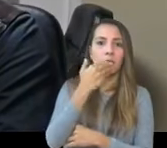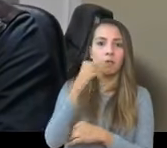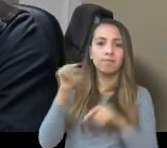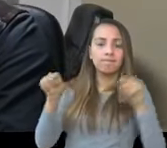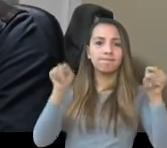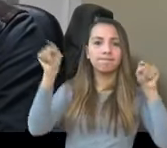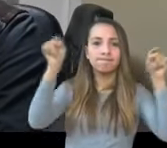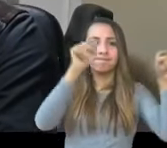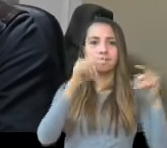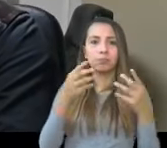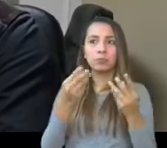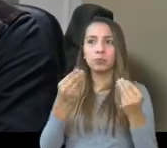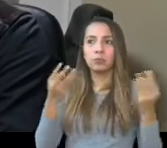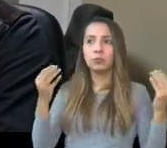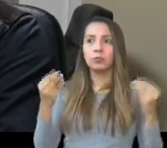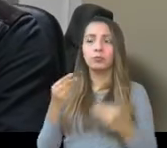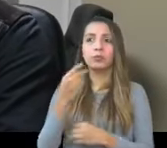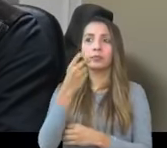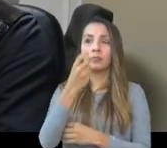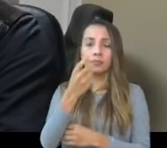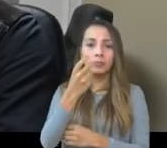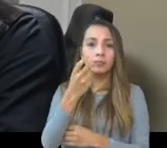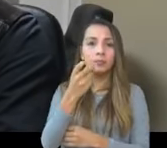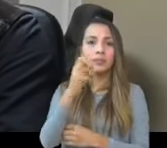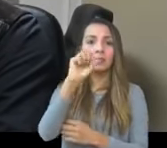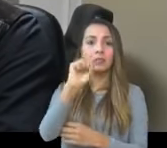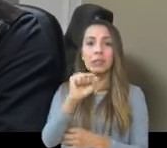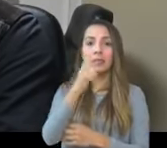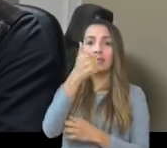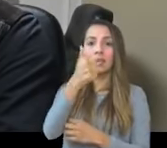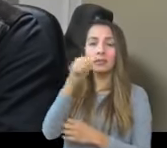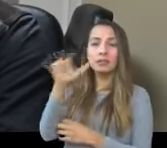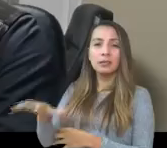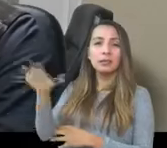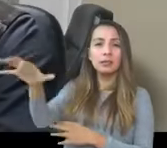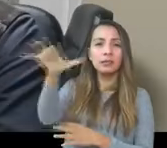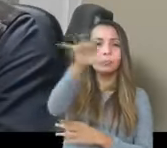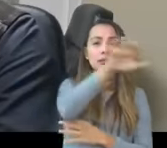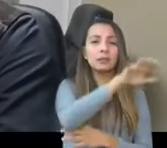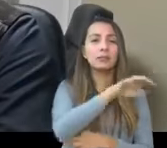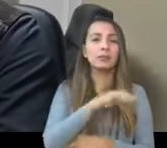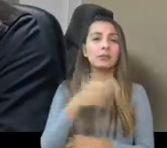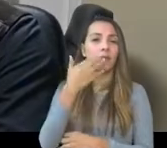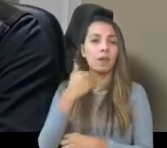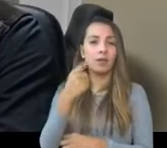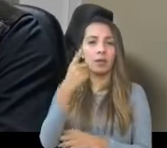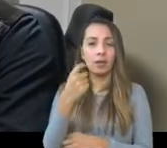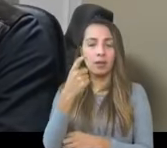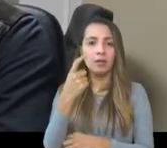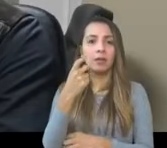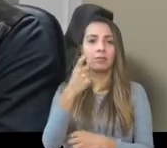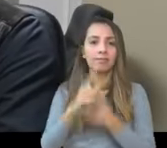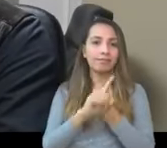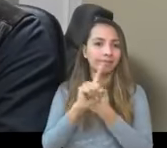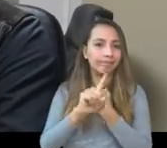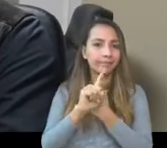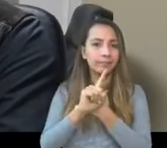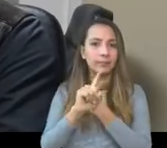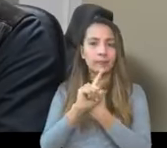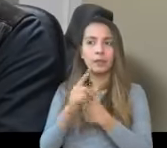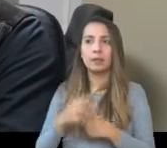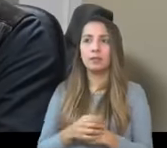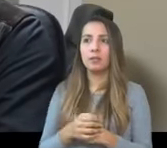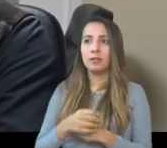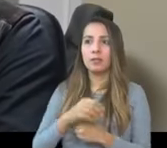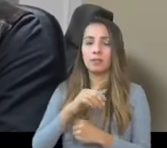potable a 66 colonias de la ciudad. Por ahí pasamos ahí el listado, porque